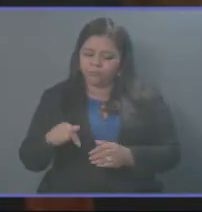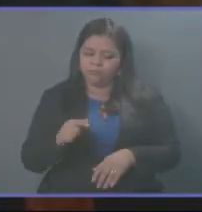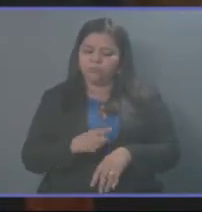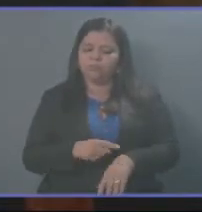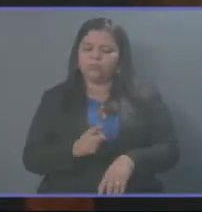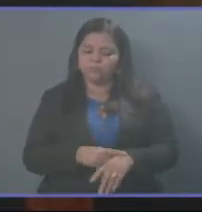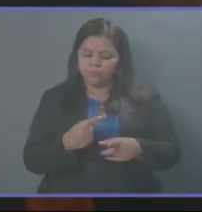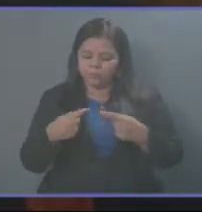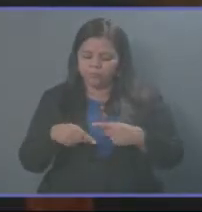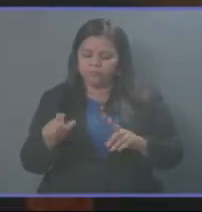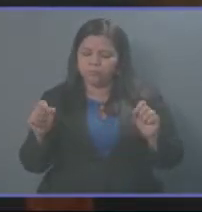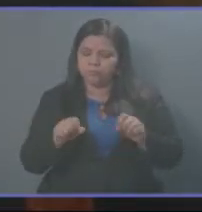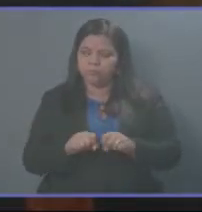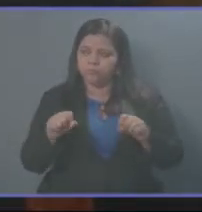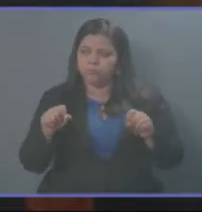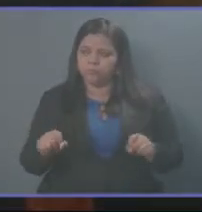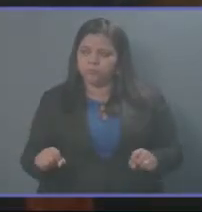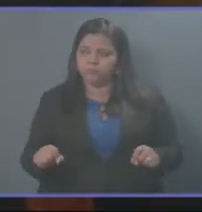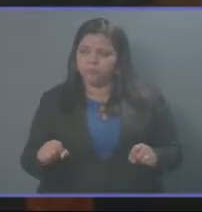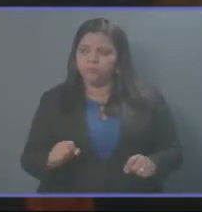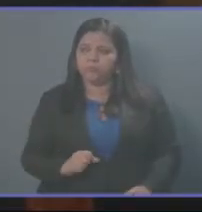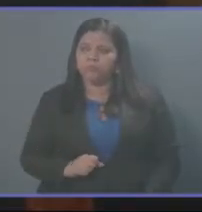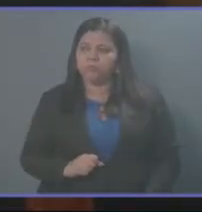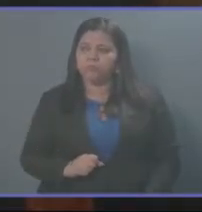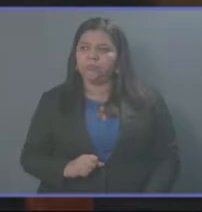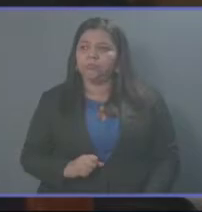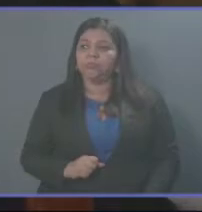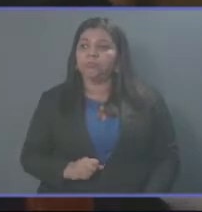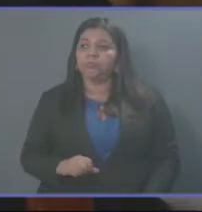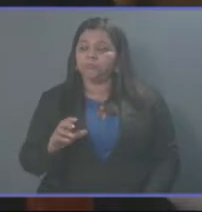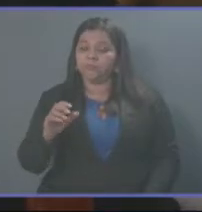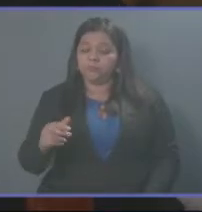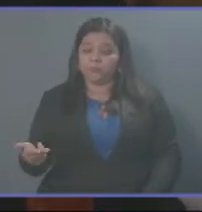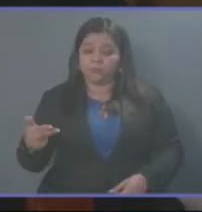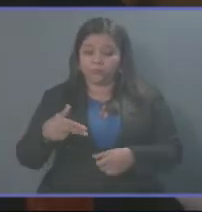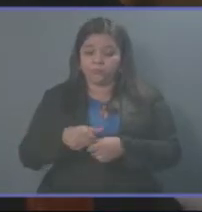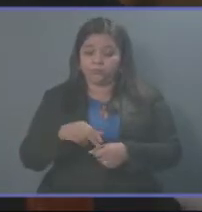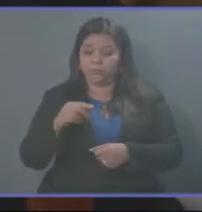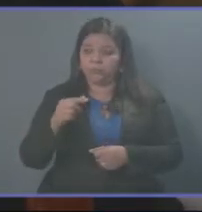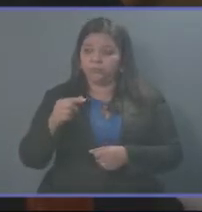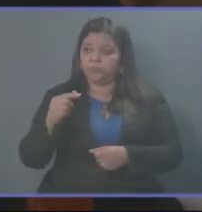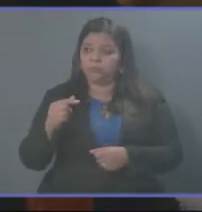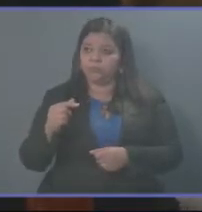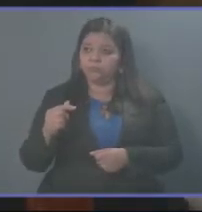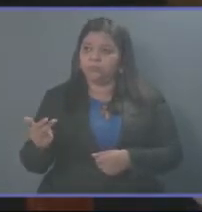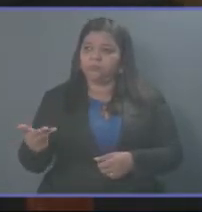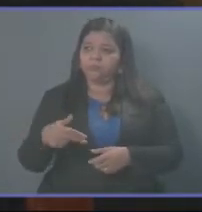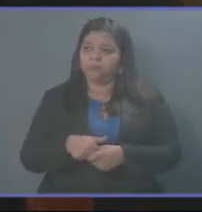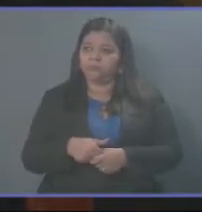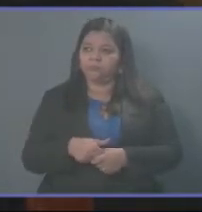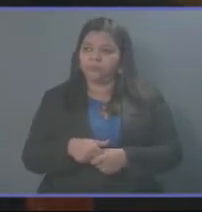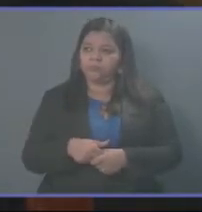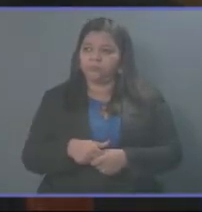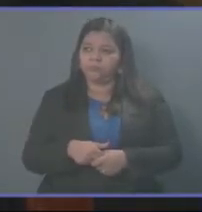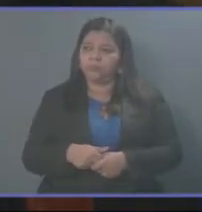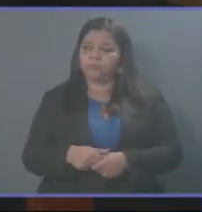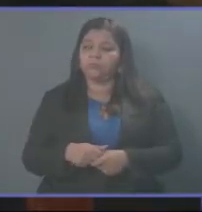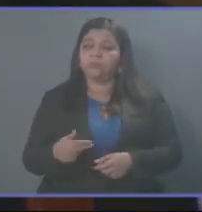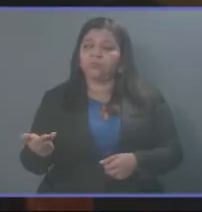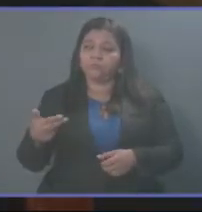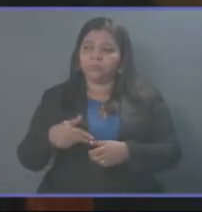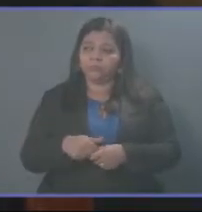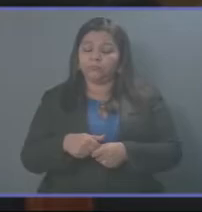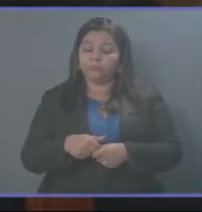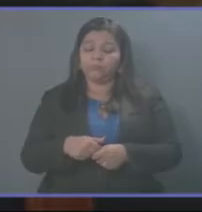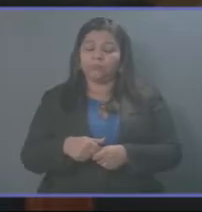ocasiona ese sistema. Sobre el subsidio al gas, al combustible